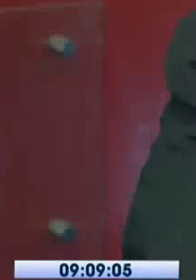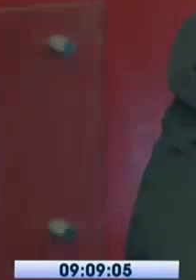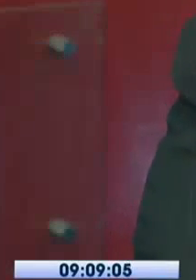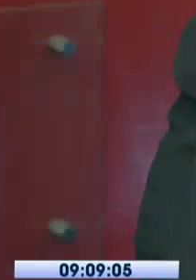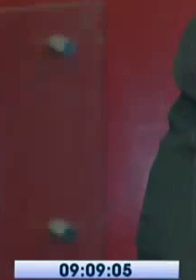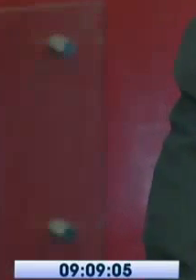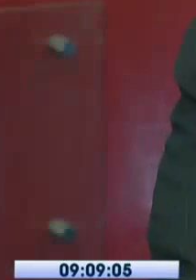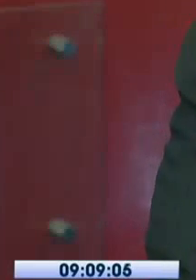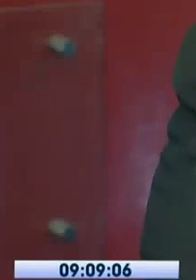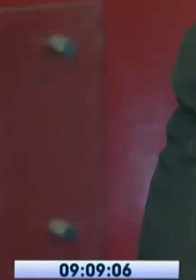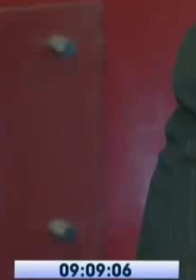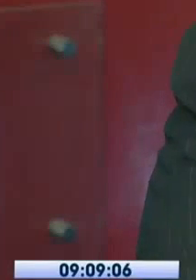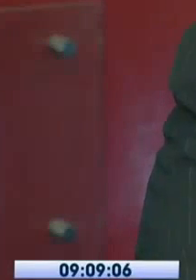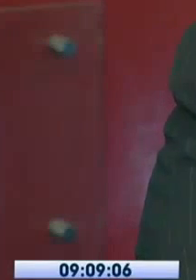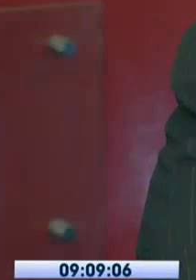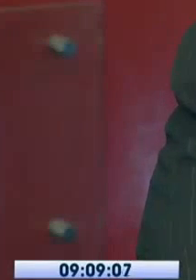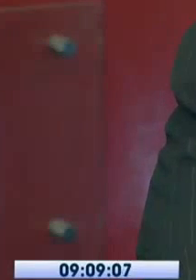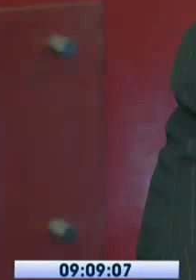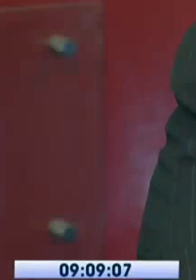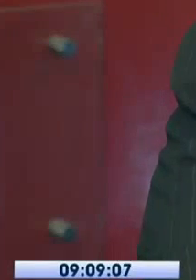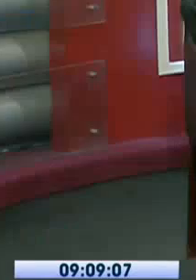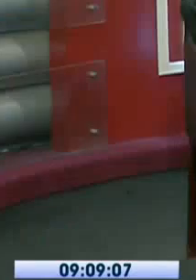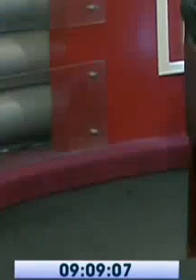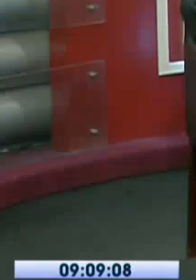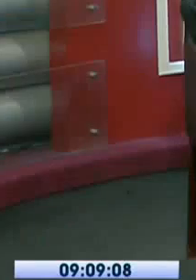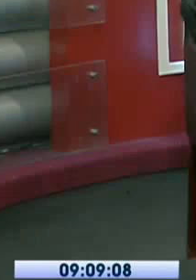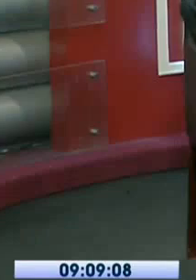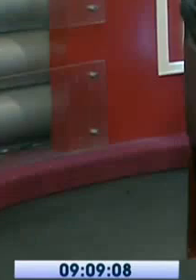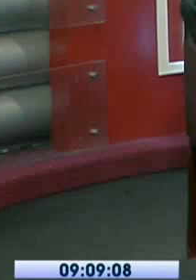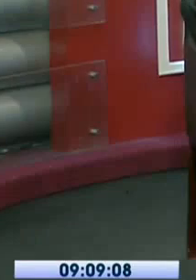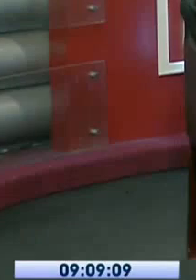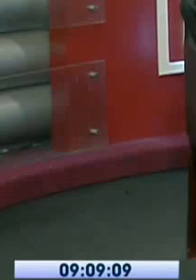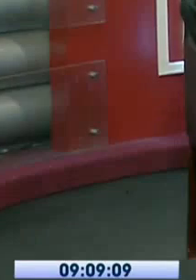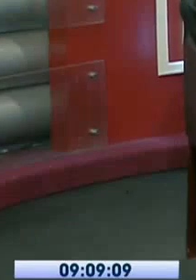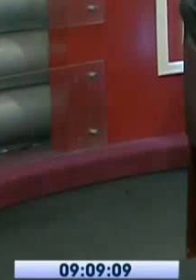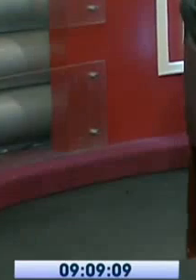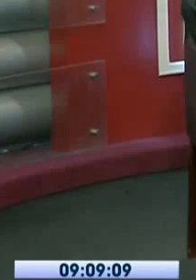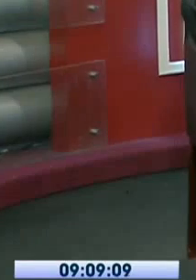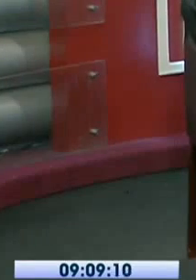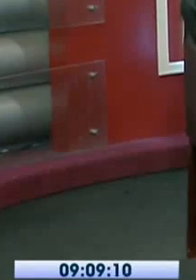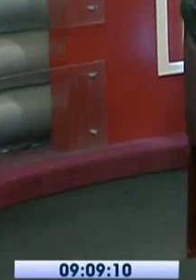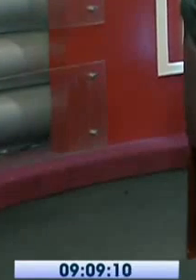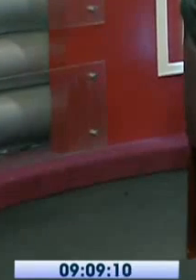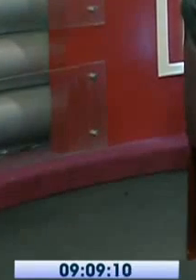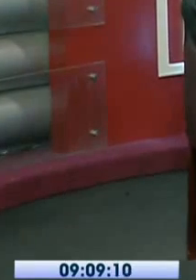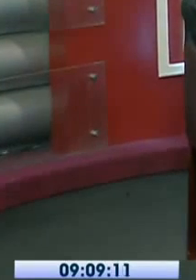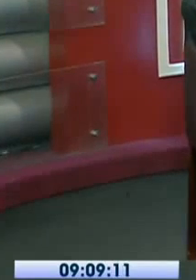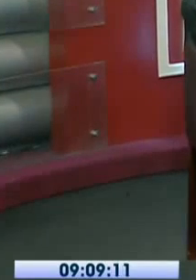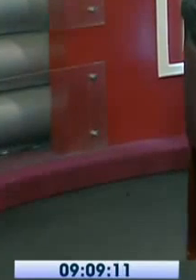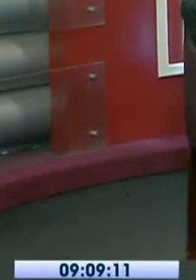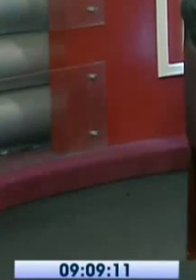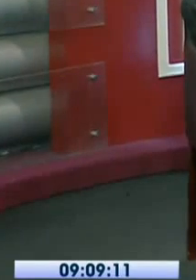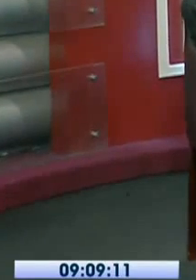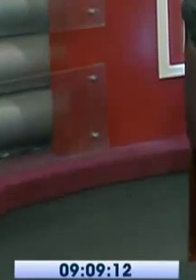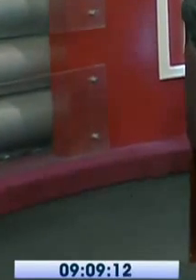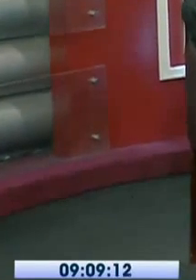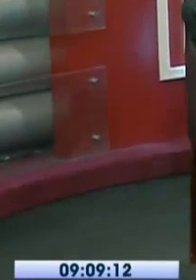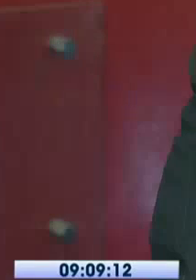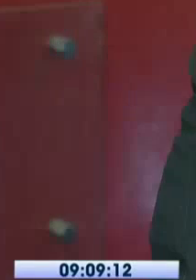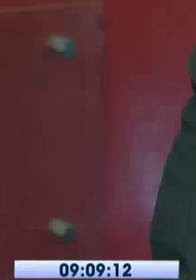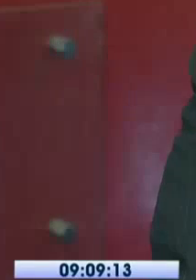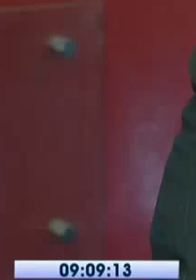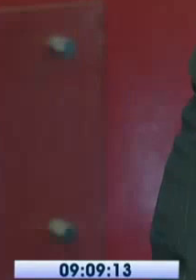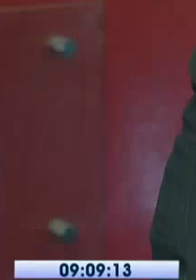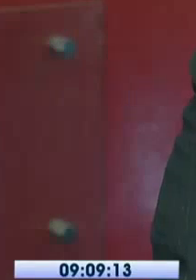autor de un programa de prevención de drogas, Revolución Preventiva. ¿Cómo están, licenciado? Mucho gusto. Bueno, buenos días a usted y a toda